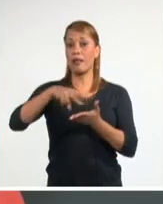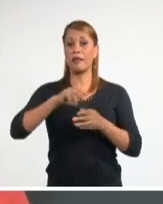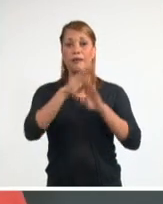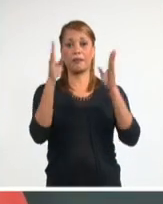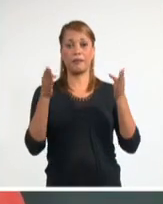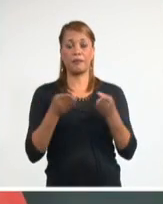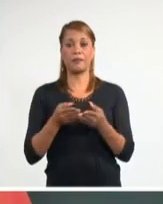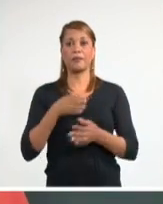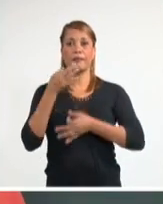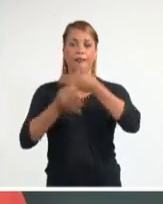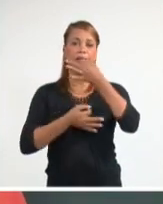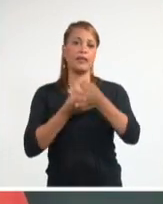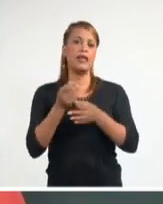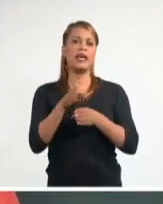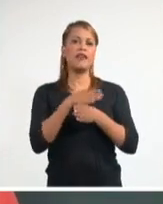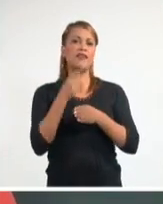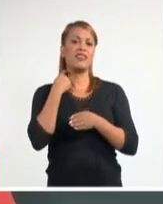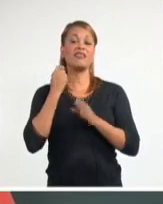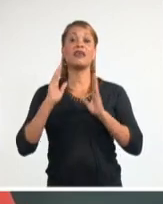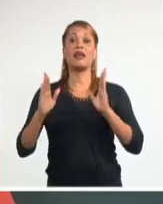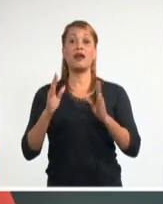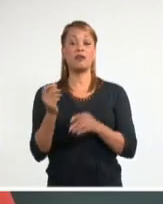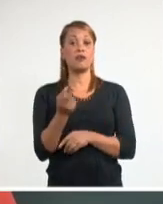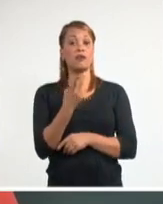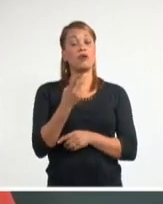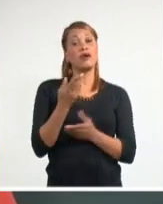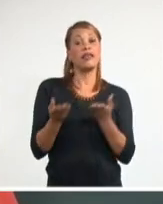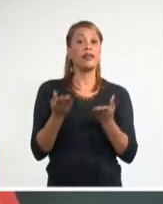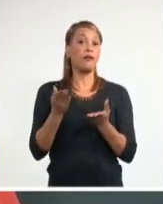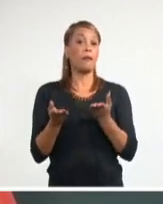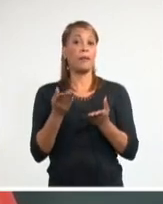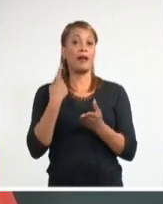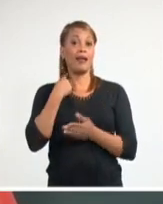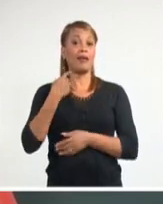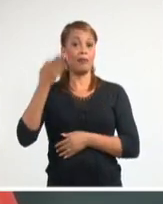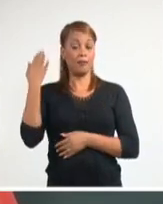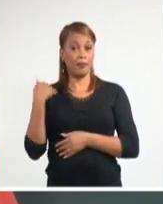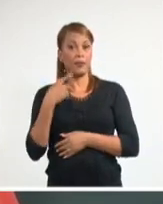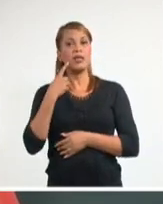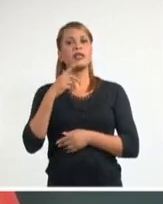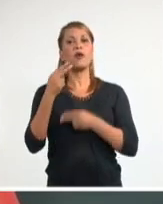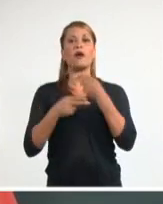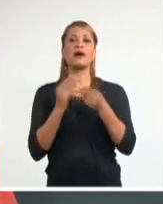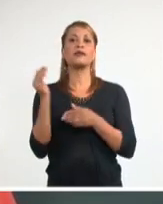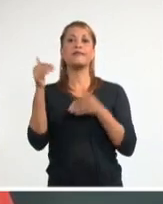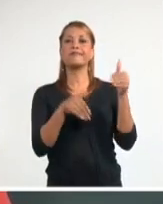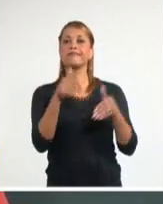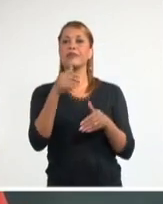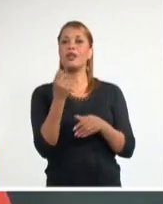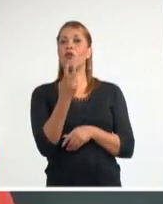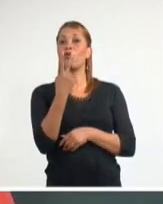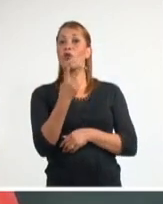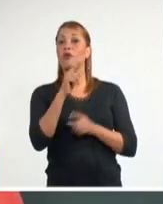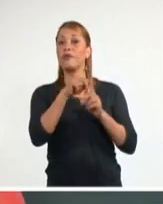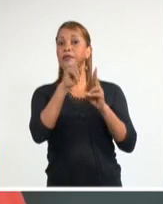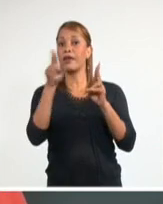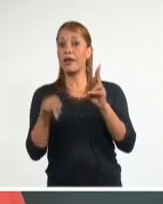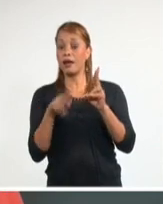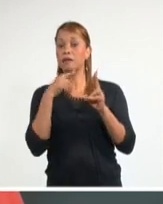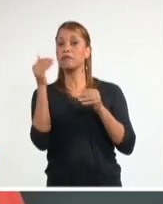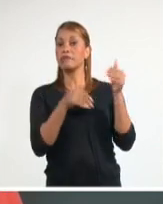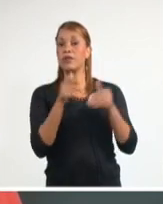Nos diferencia este año, esta segunda edición de la primera, que se va a hacer también de forma presencial, pero en los dos teatros. Visitamos los dos teatros